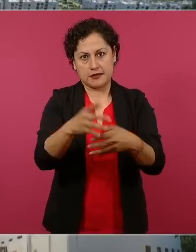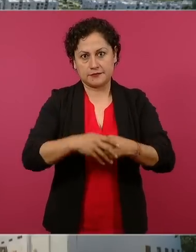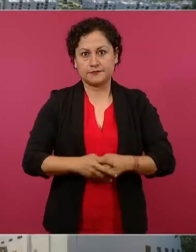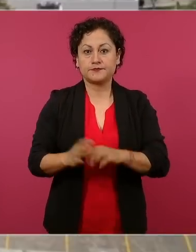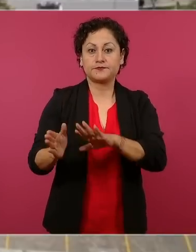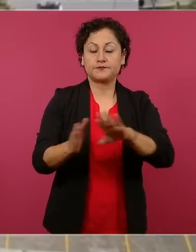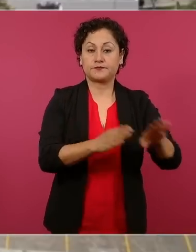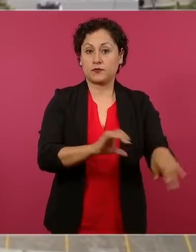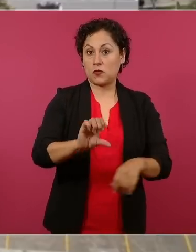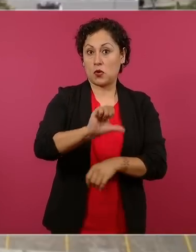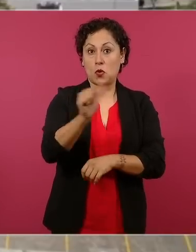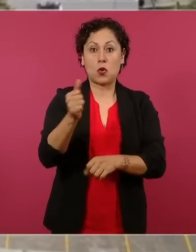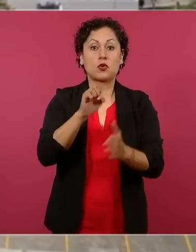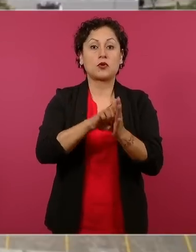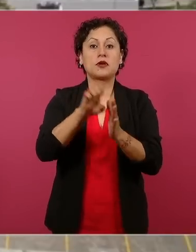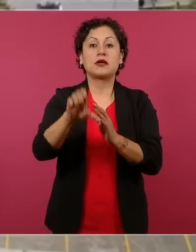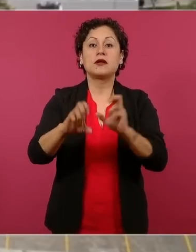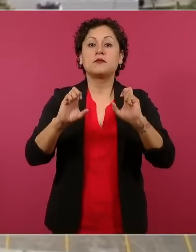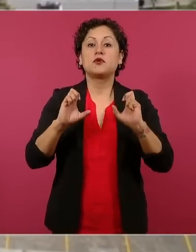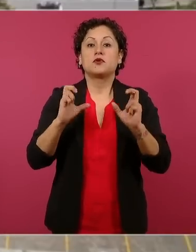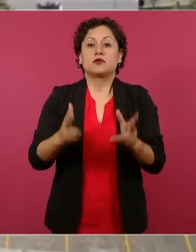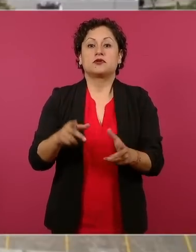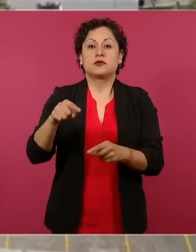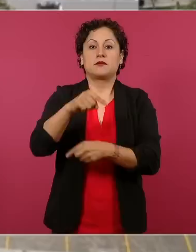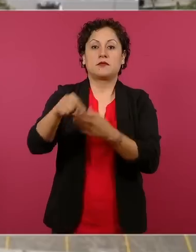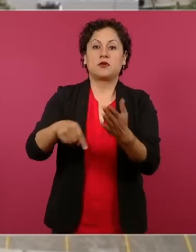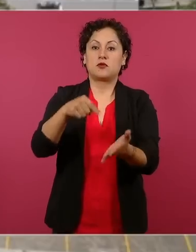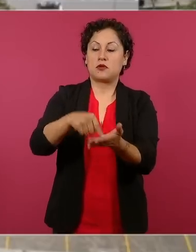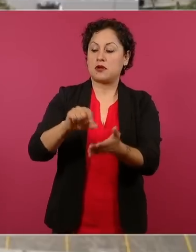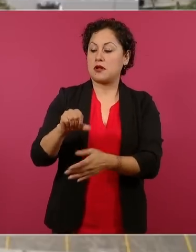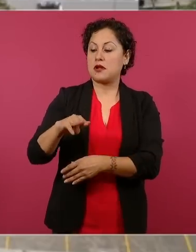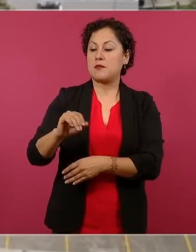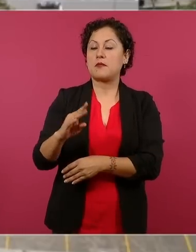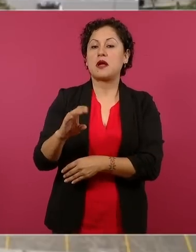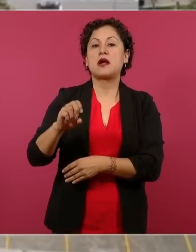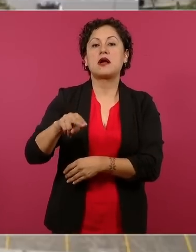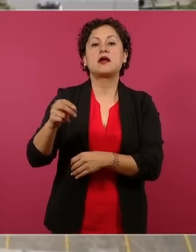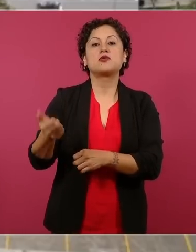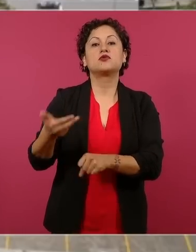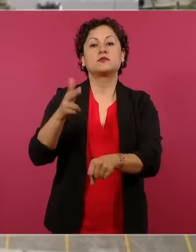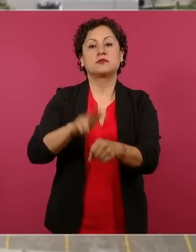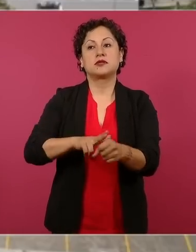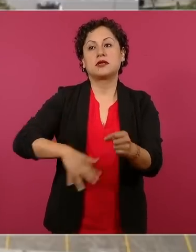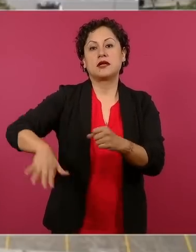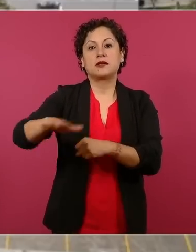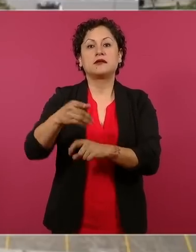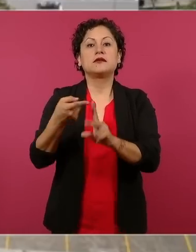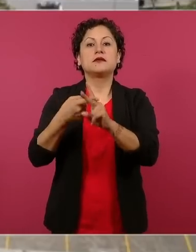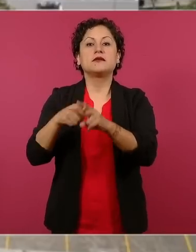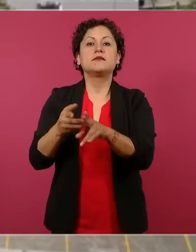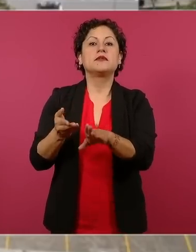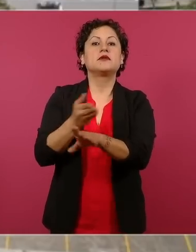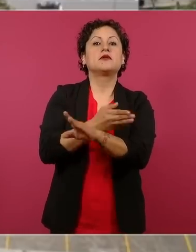en Chiapas, el Hospital Básico Comunitario de Amatán, que inició su construcción en el 2010, en el ya tan